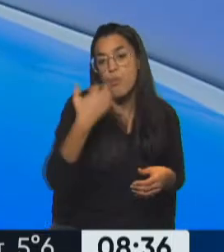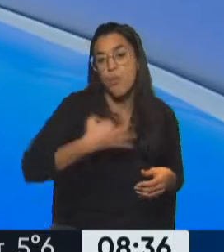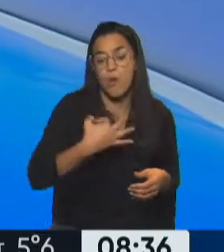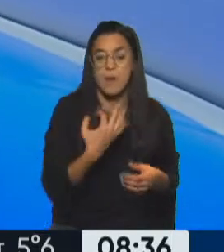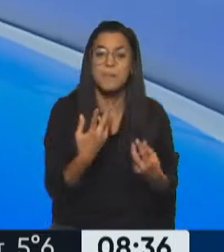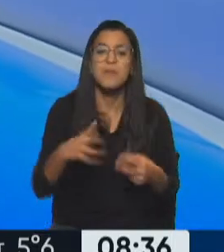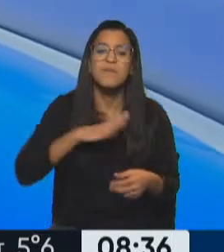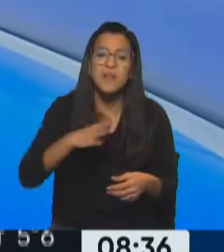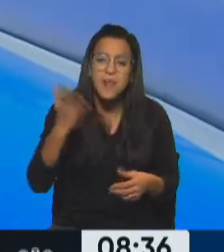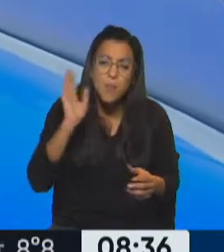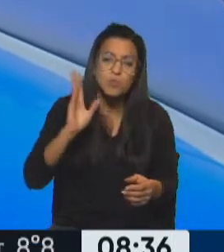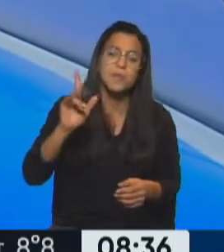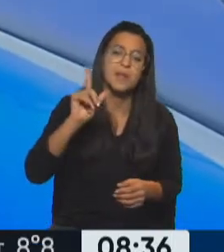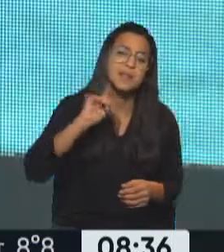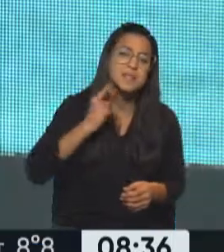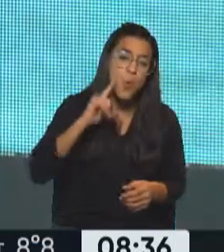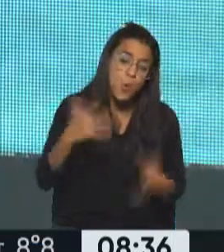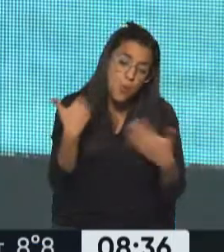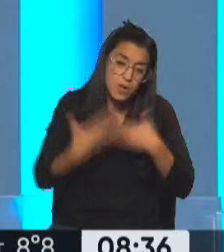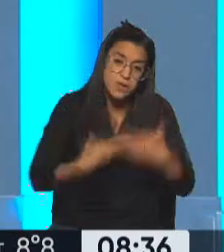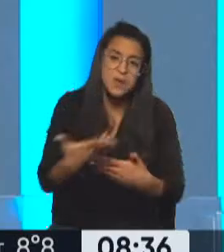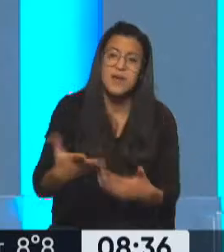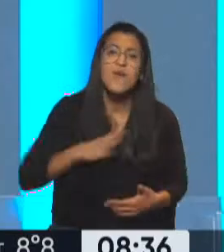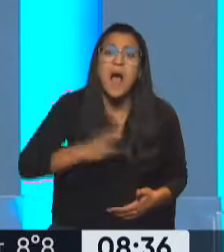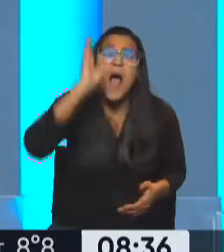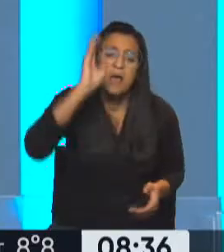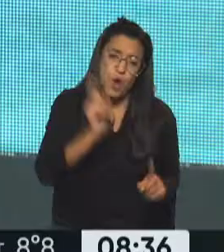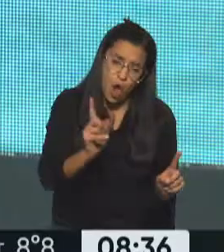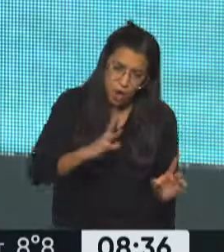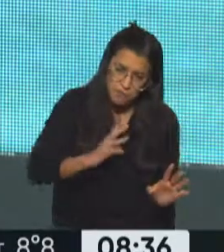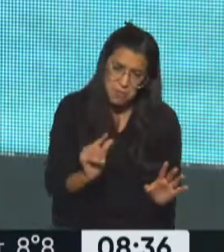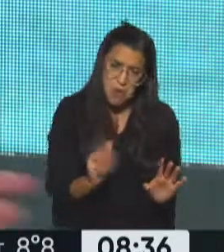rentabilidad. falta mucho para el 13 de julio, así que pueden pasar muchas cosas todavía. No falta tanto. No, no